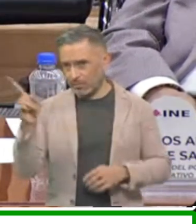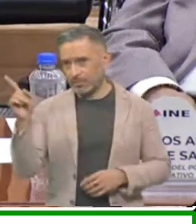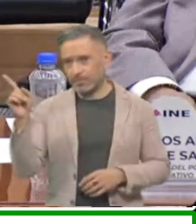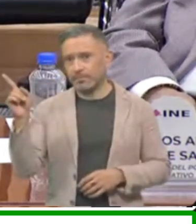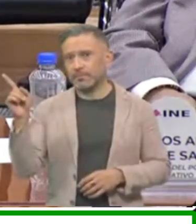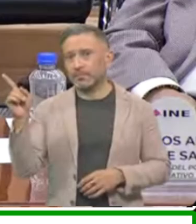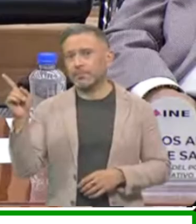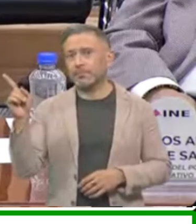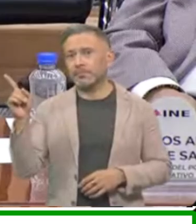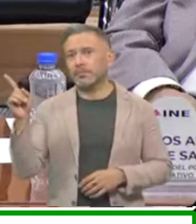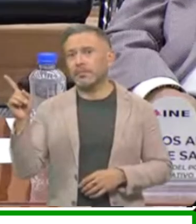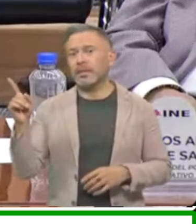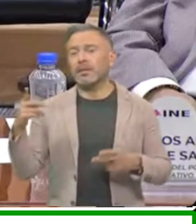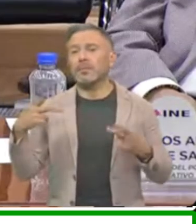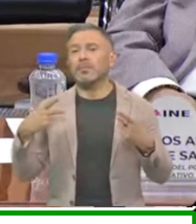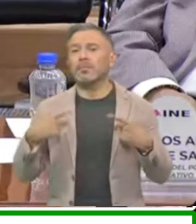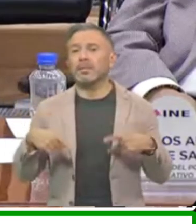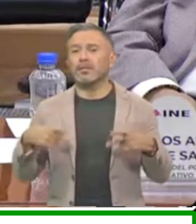Personaje